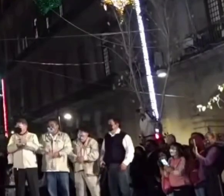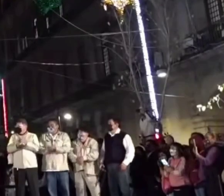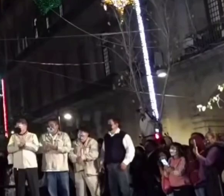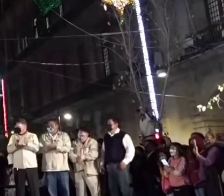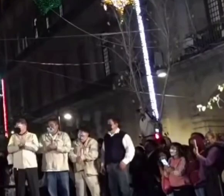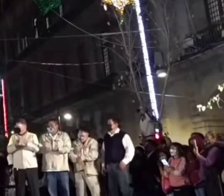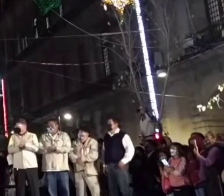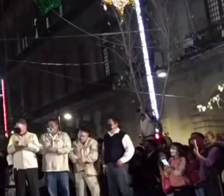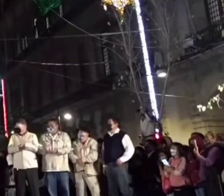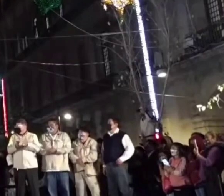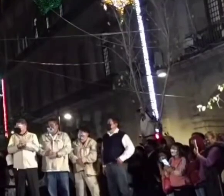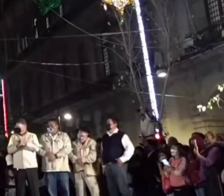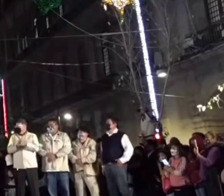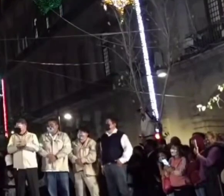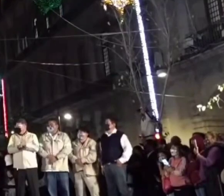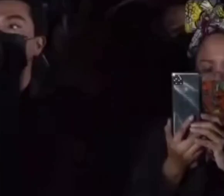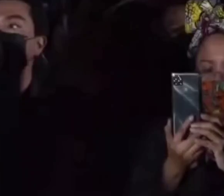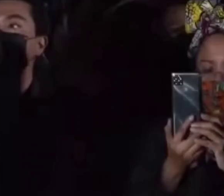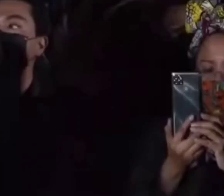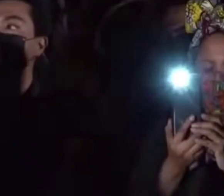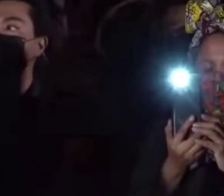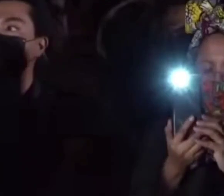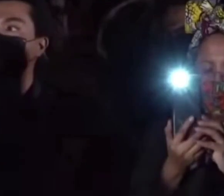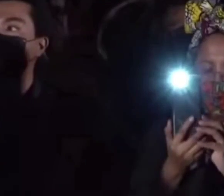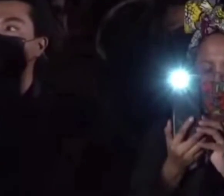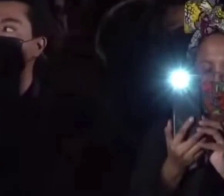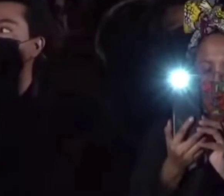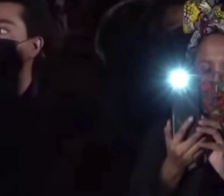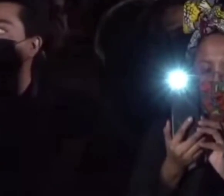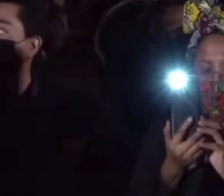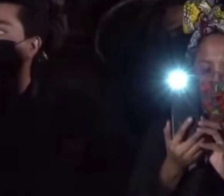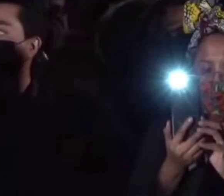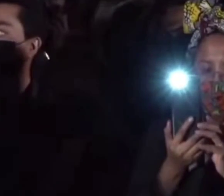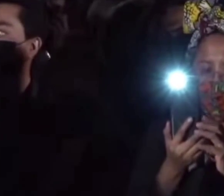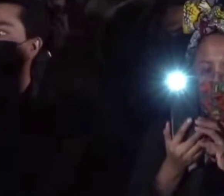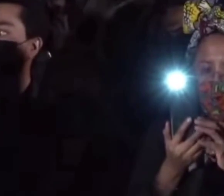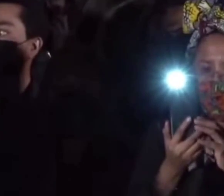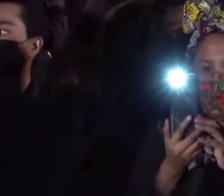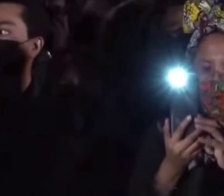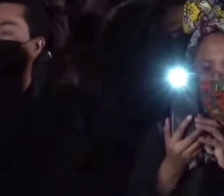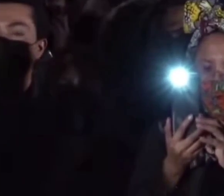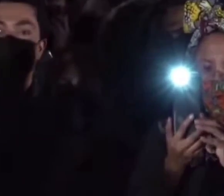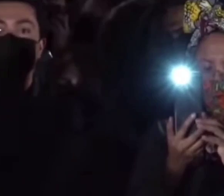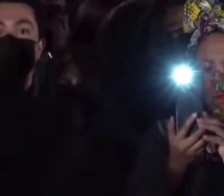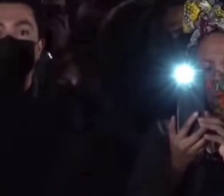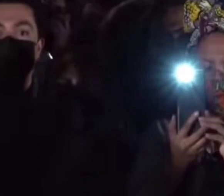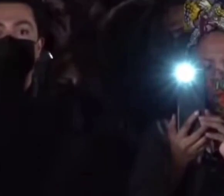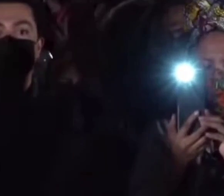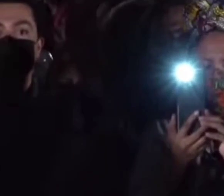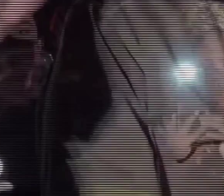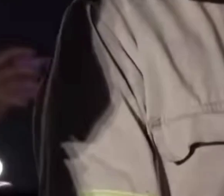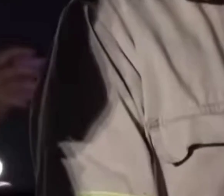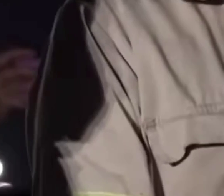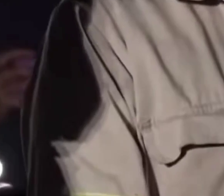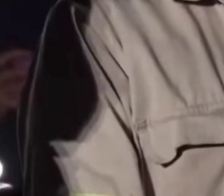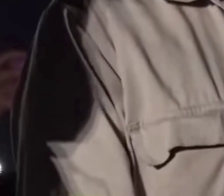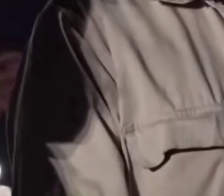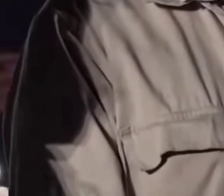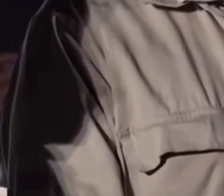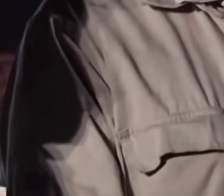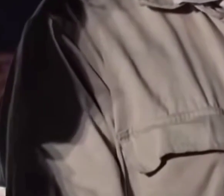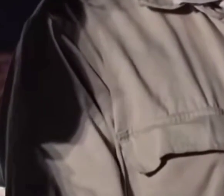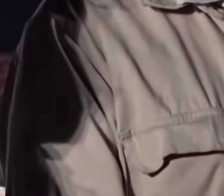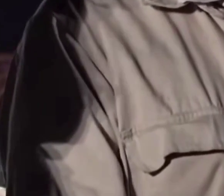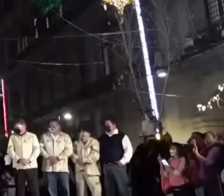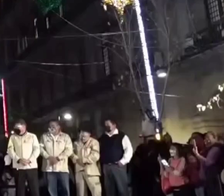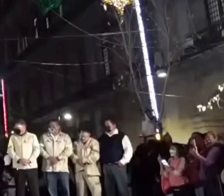Jesús Esteva, que también es nuestro secretario de Obras y que siempre pone mucho empeño y corazón en todo lo que hace. Y también saludo aquí